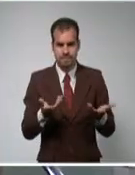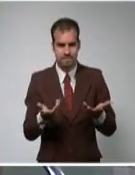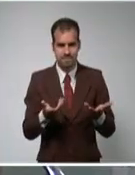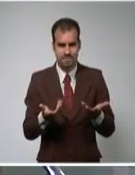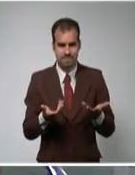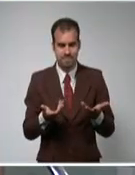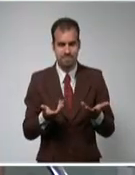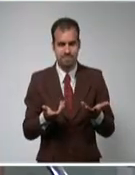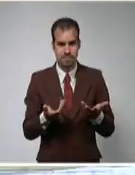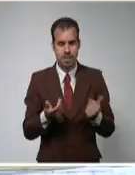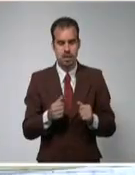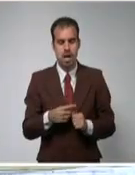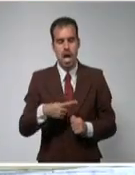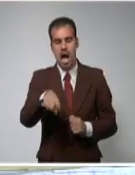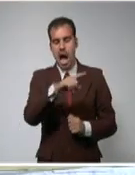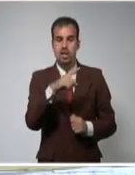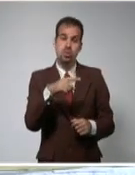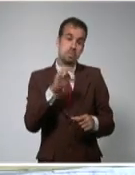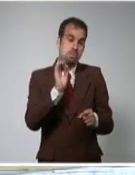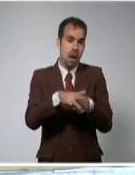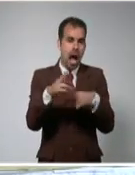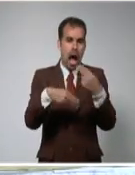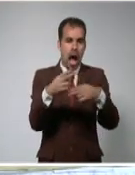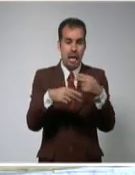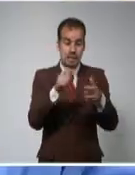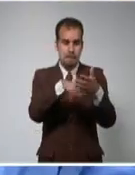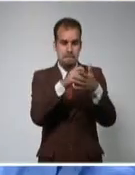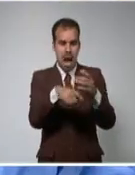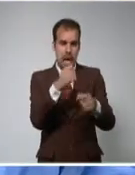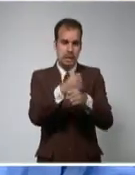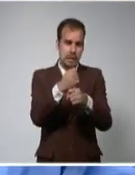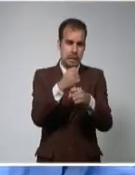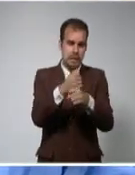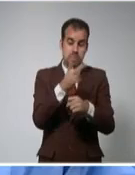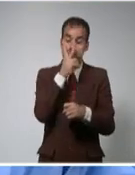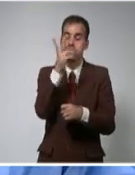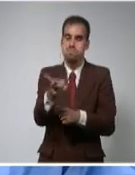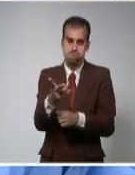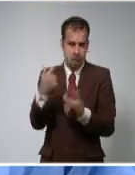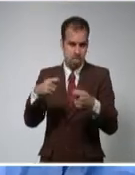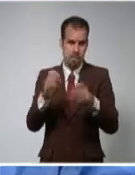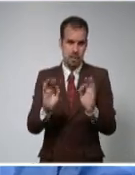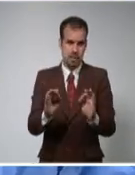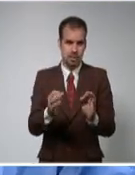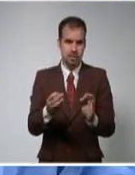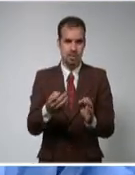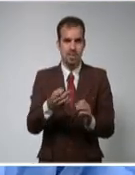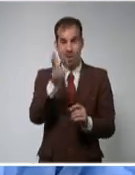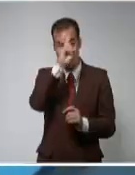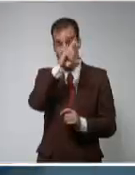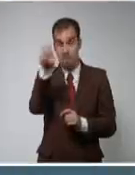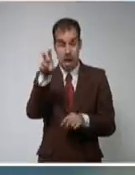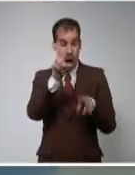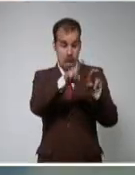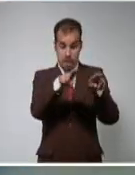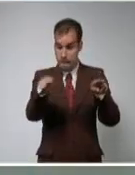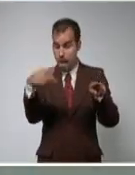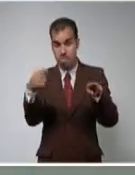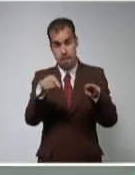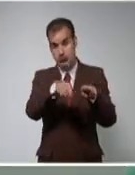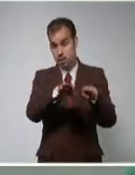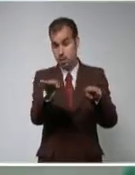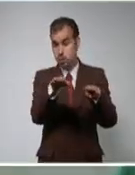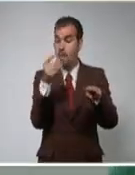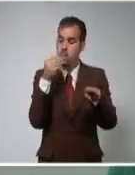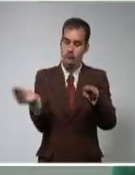realizar dinámicas y trazar estrategias conectamos disponibles para el nuevo ingreso en el centro se